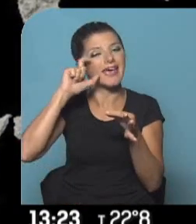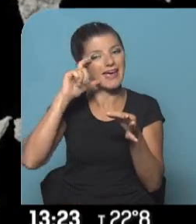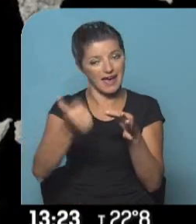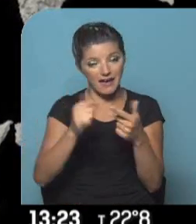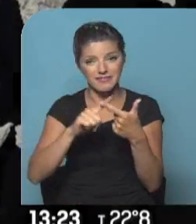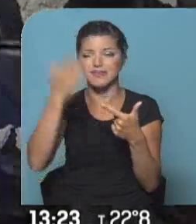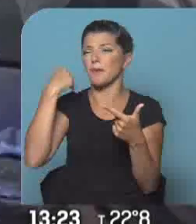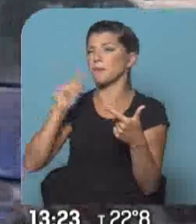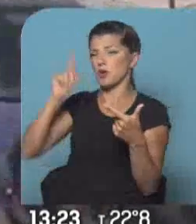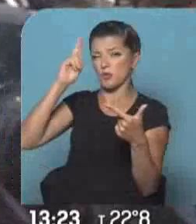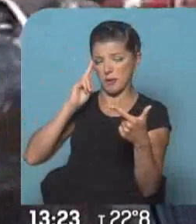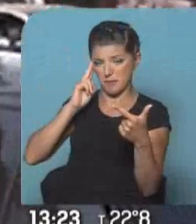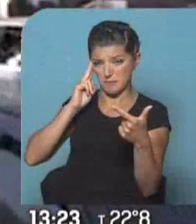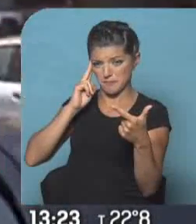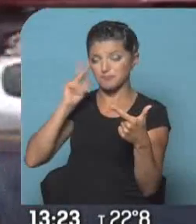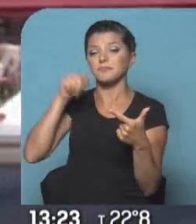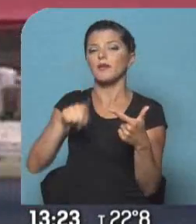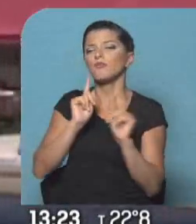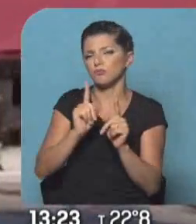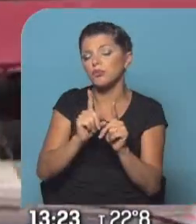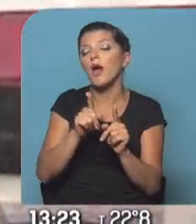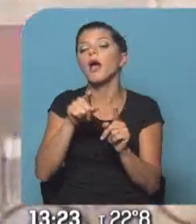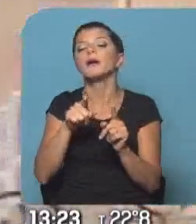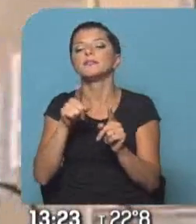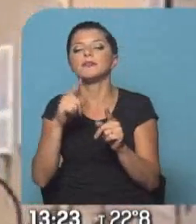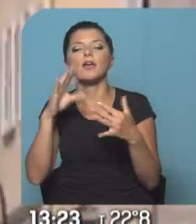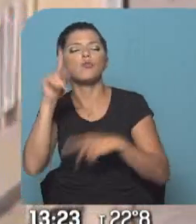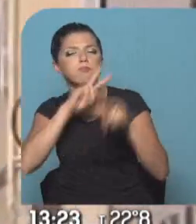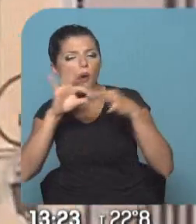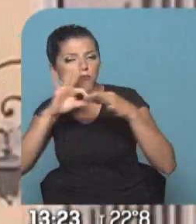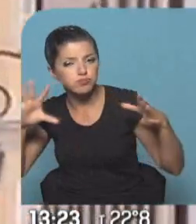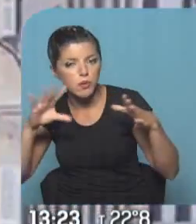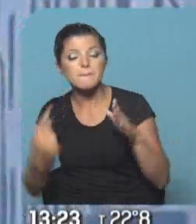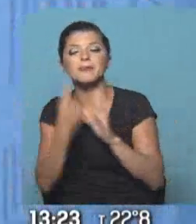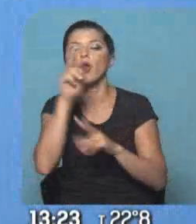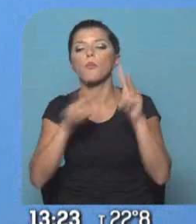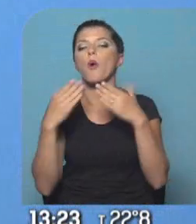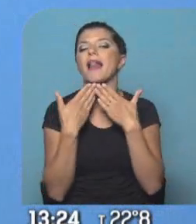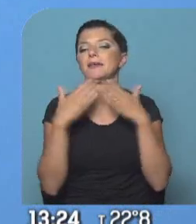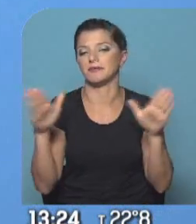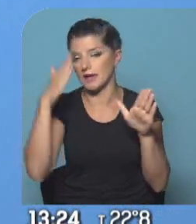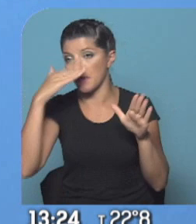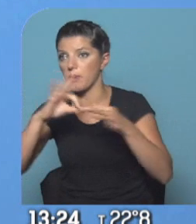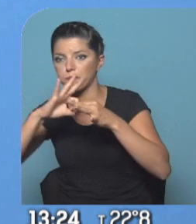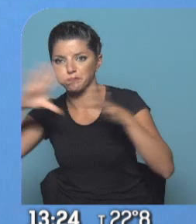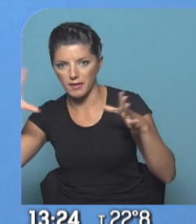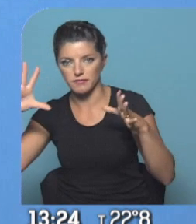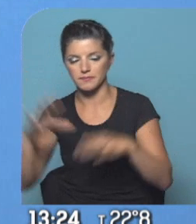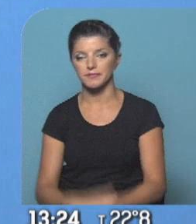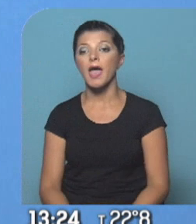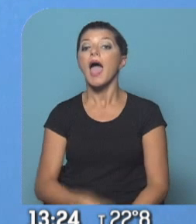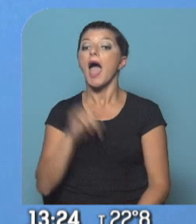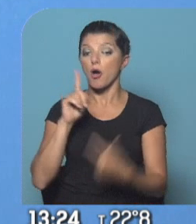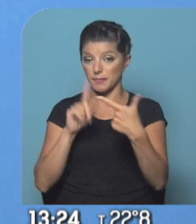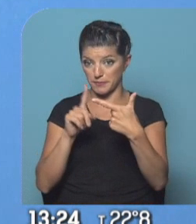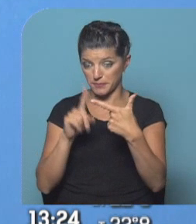el siglo XVIII, sobrevive la reivindicación por una mayor autonomía como paso previo a la independencia total. La coalición PA Córcega, que